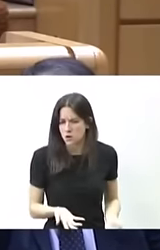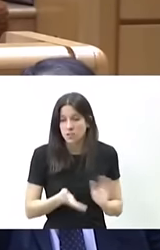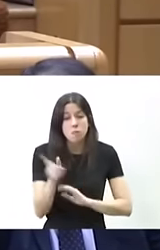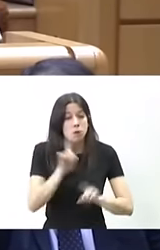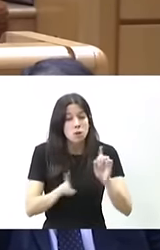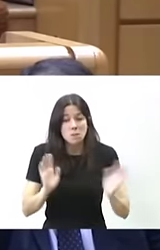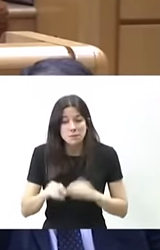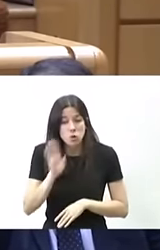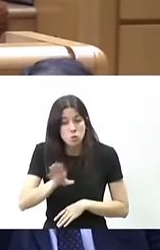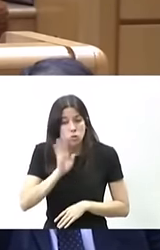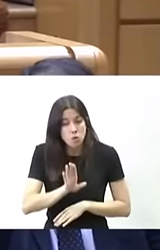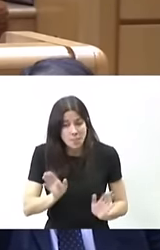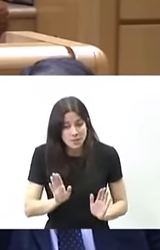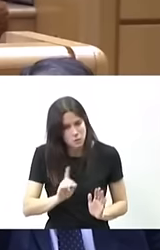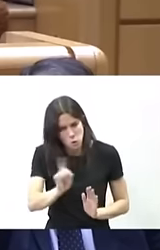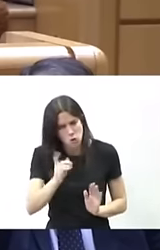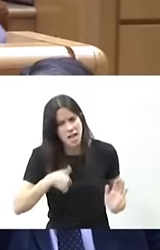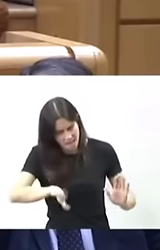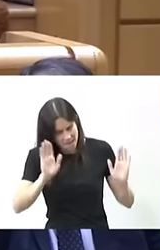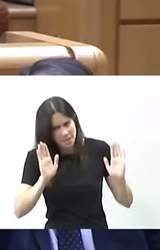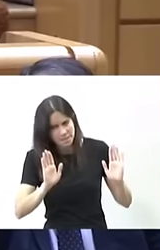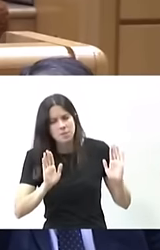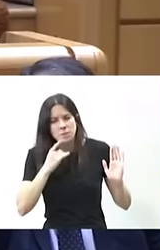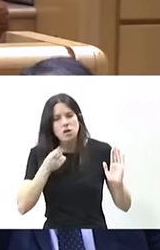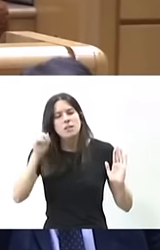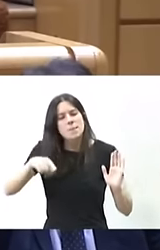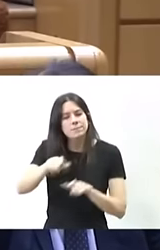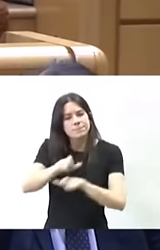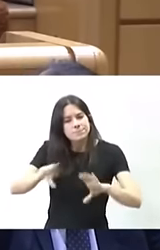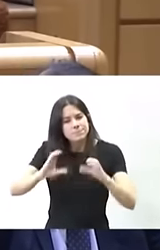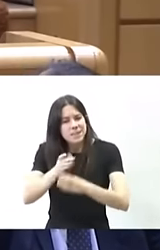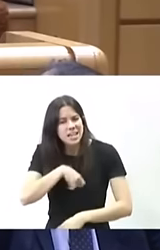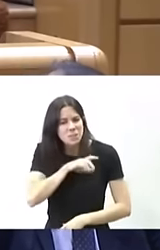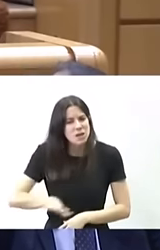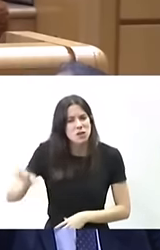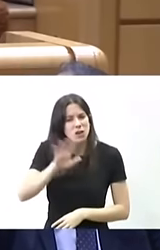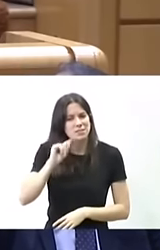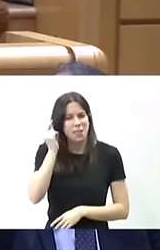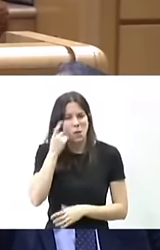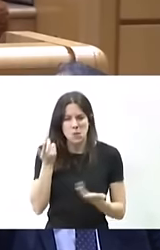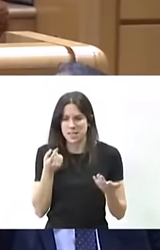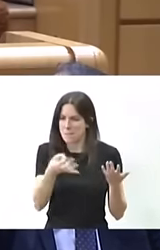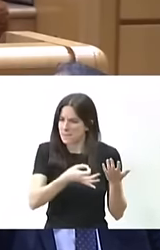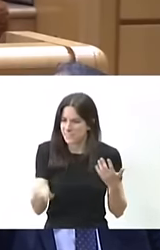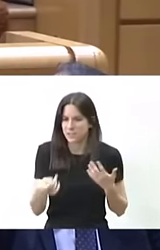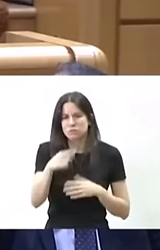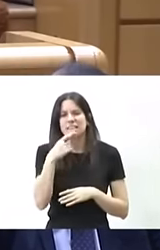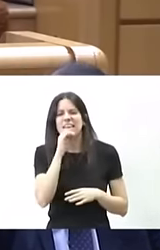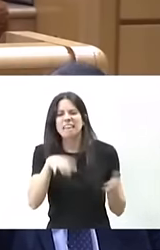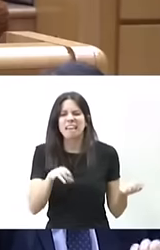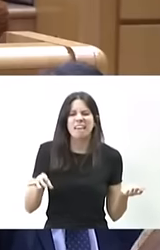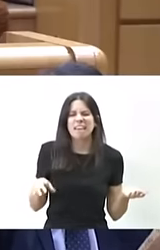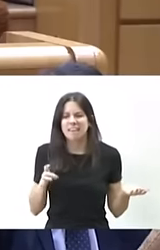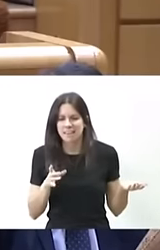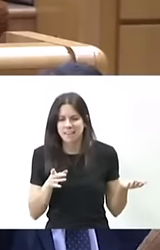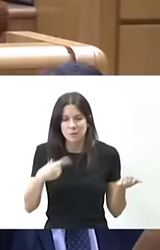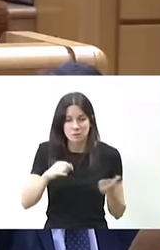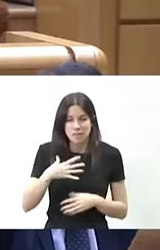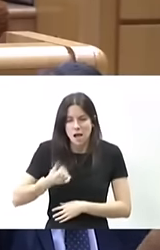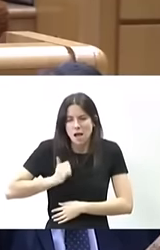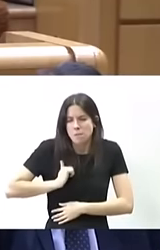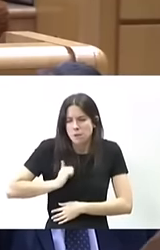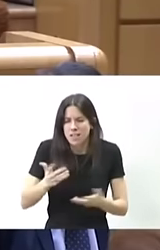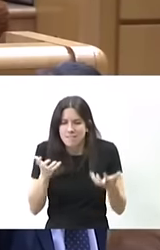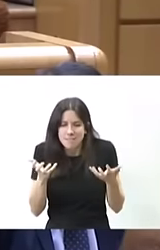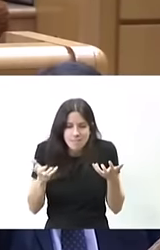que bastante lo tienen, sino con el conjunto de los españoles, que se han dado cuenta perfectamente quiénes son ustedes, que son capaces de aprovechar cualquier ventajismo